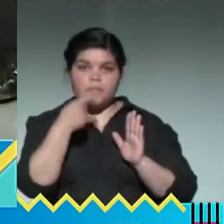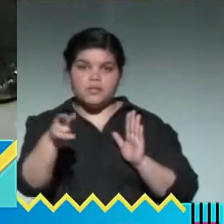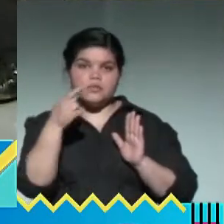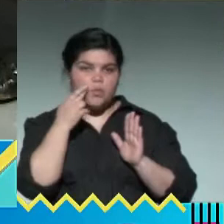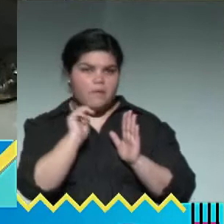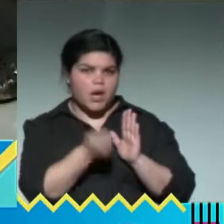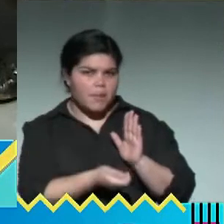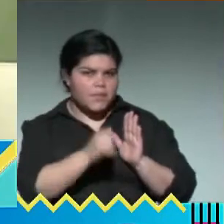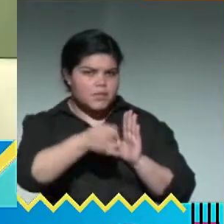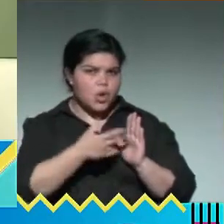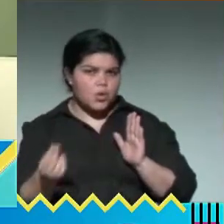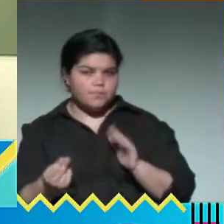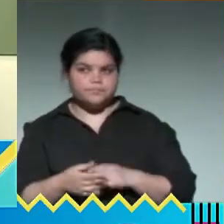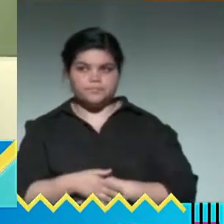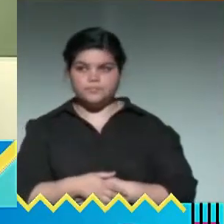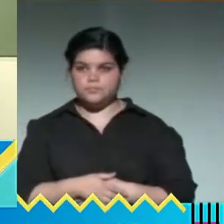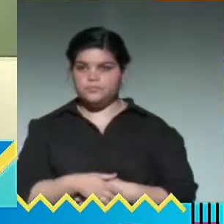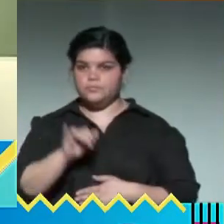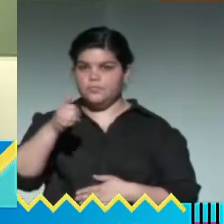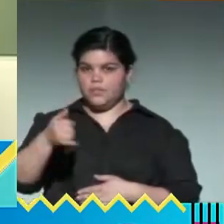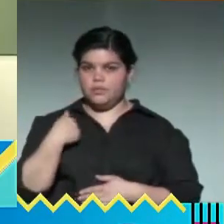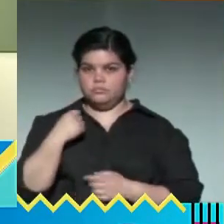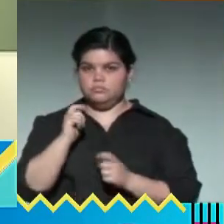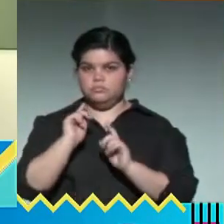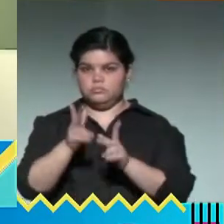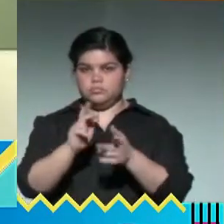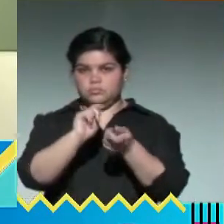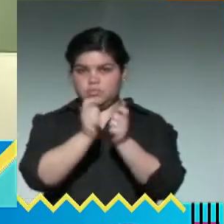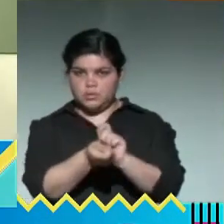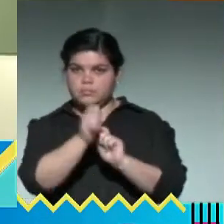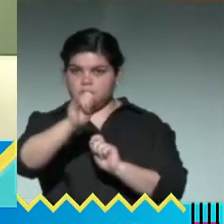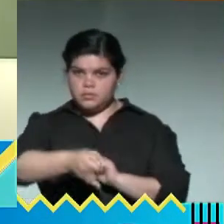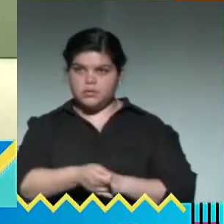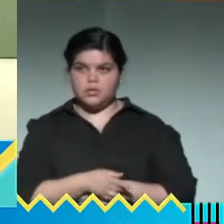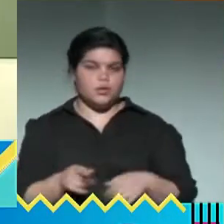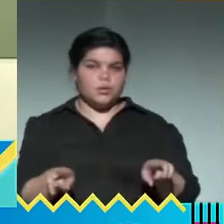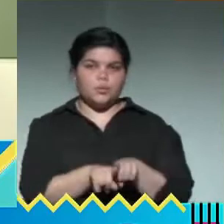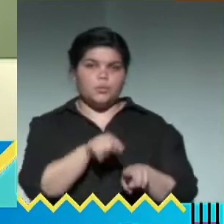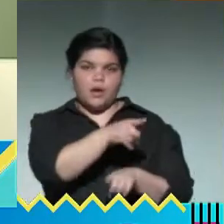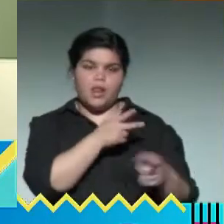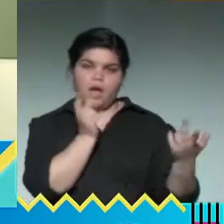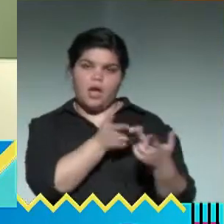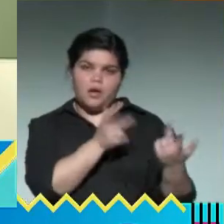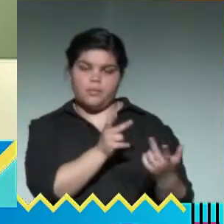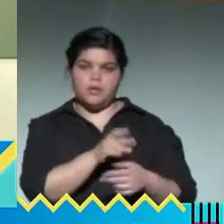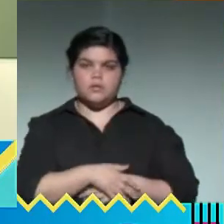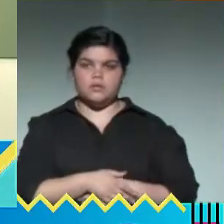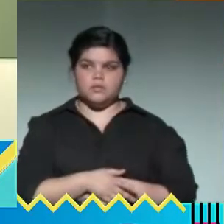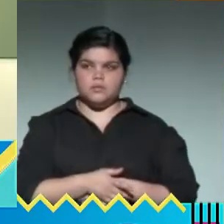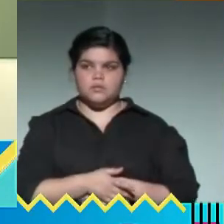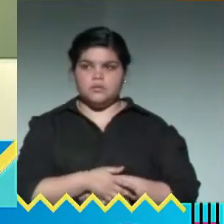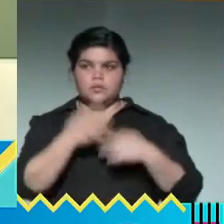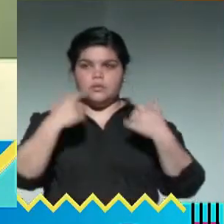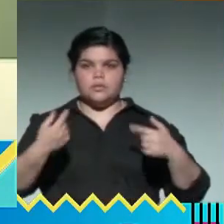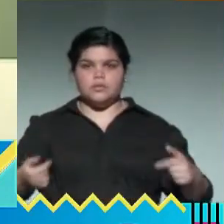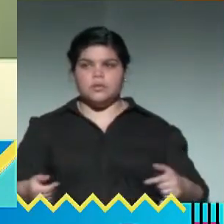Mercedes? Sí, yo lo que le modificaría, bueno, como hablábamos con Federico, por ahí algún instrumento para